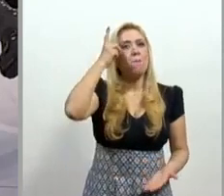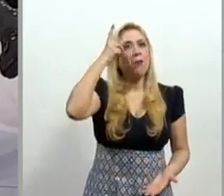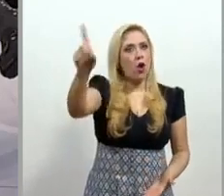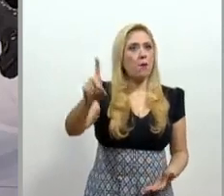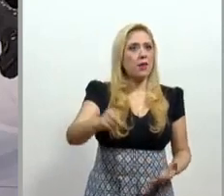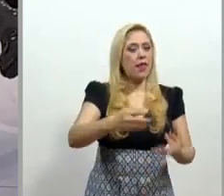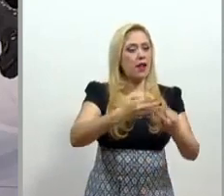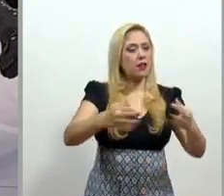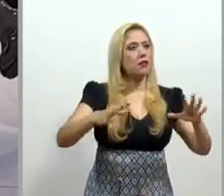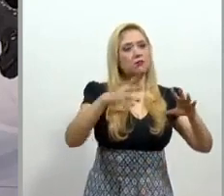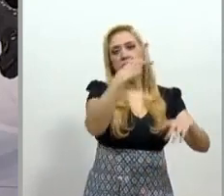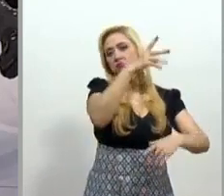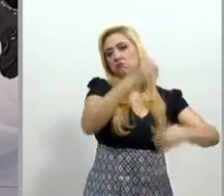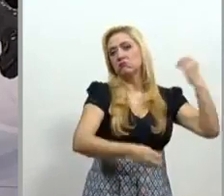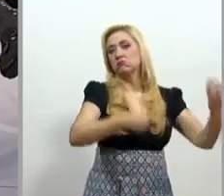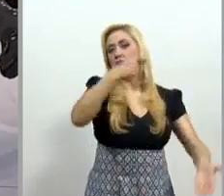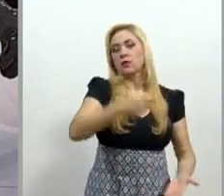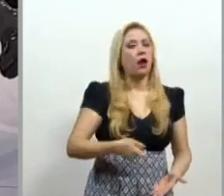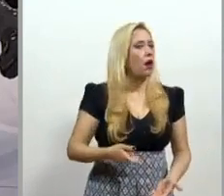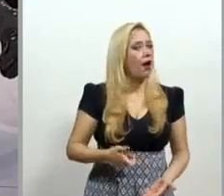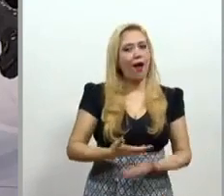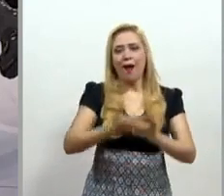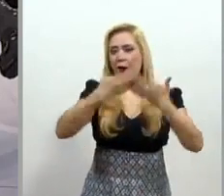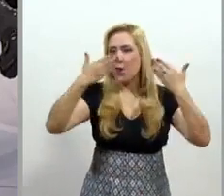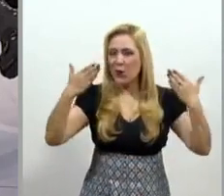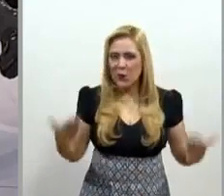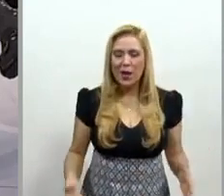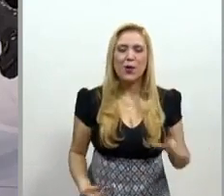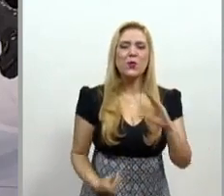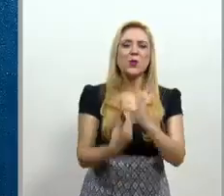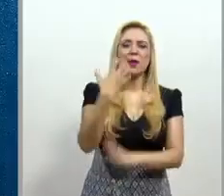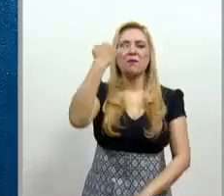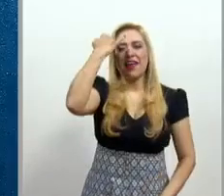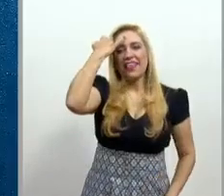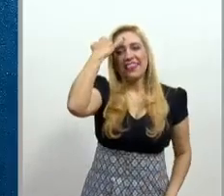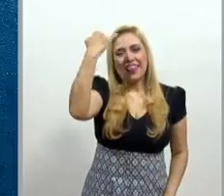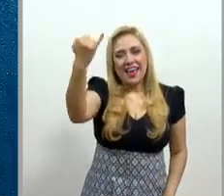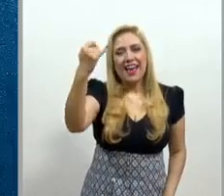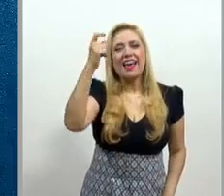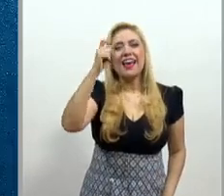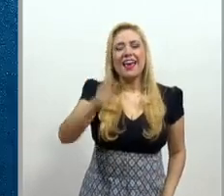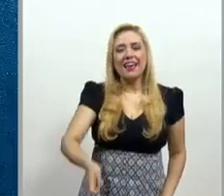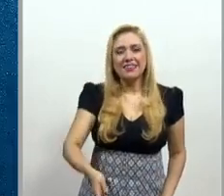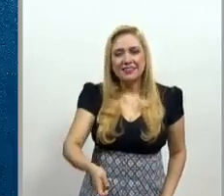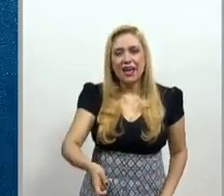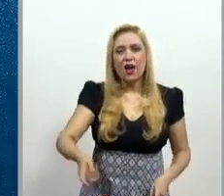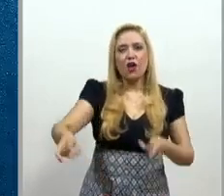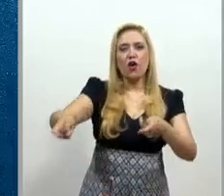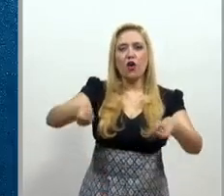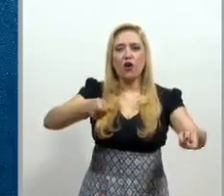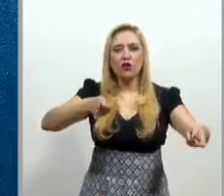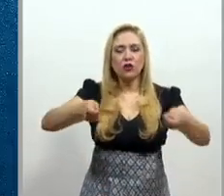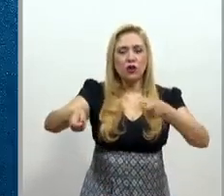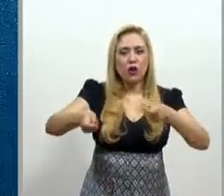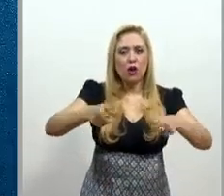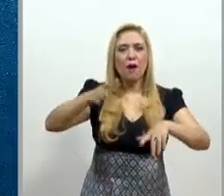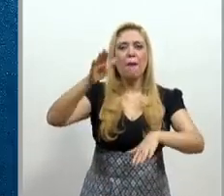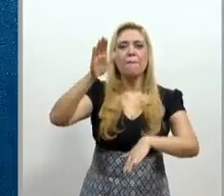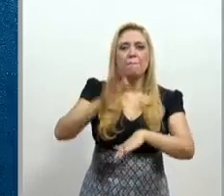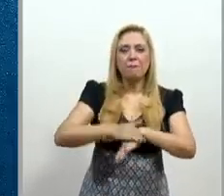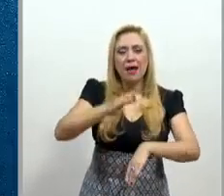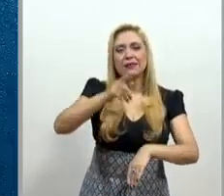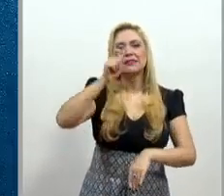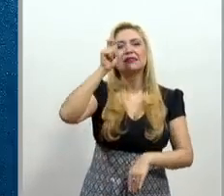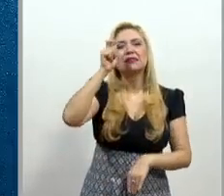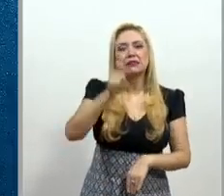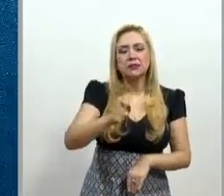control judicial y ahora ya son objeto con esta nueva idea de un control más sustantivo para efectos de